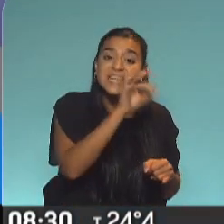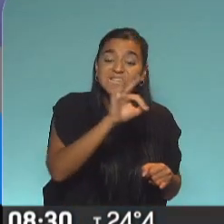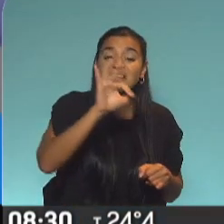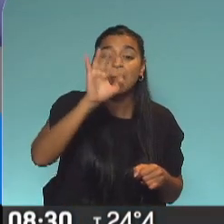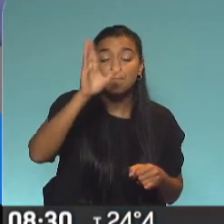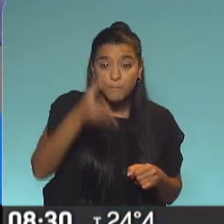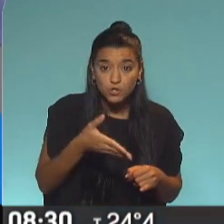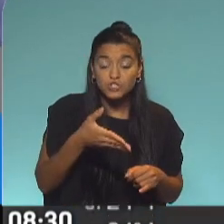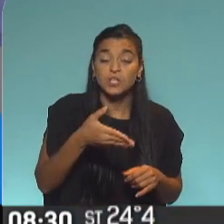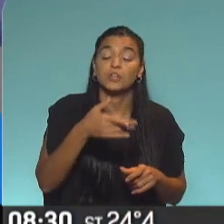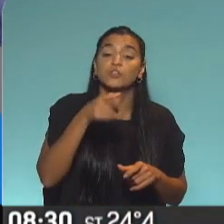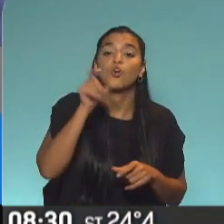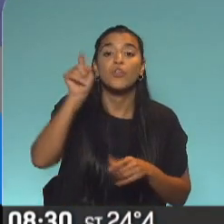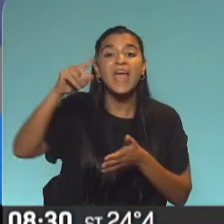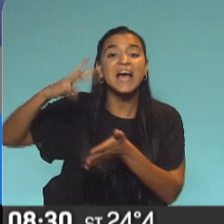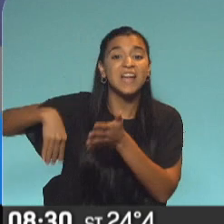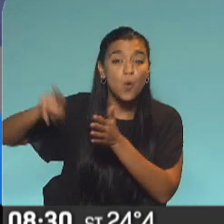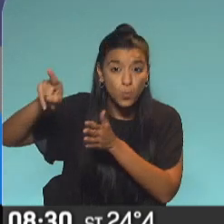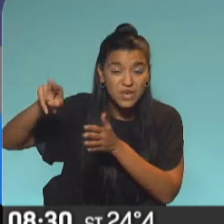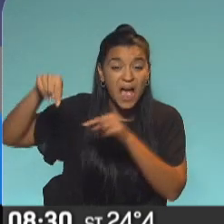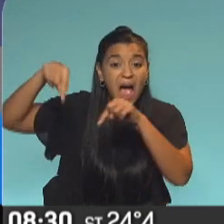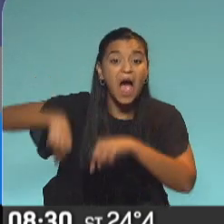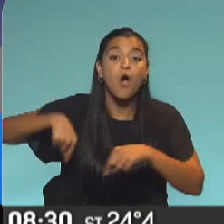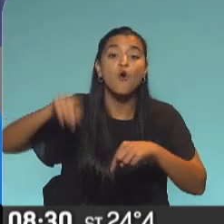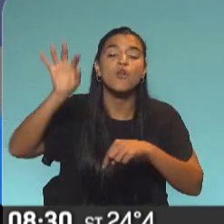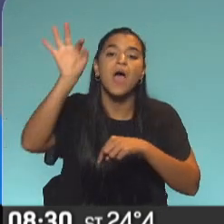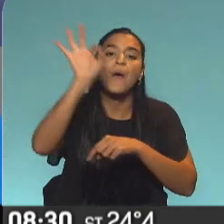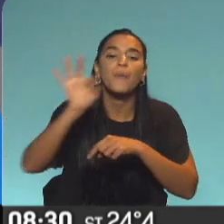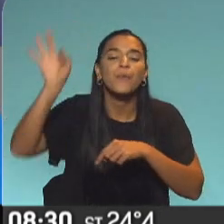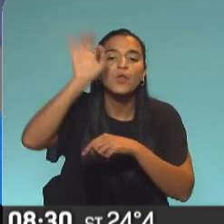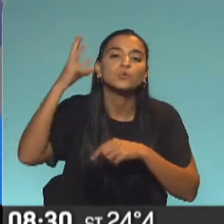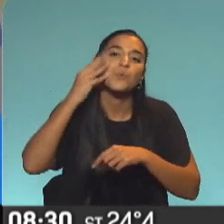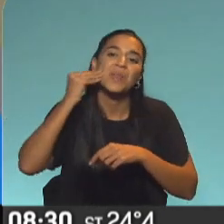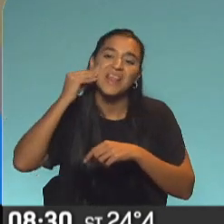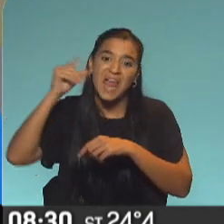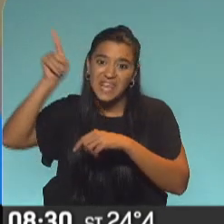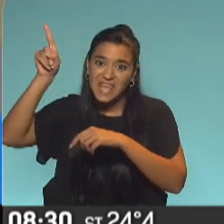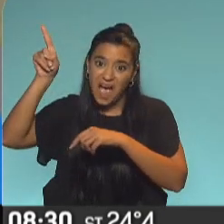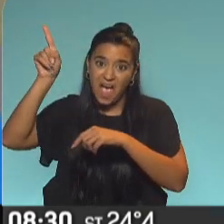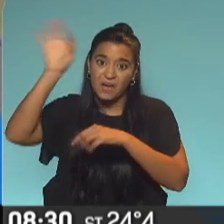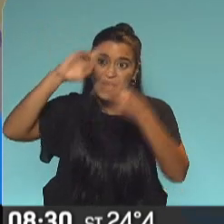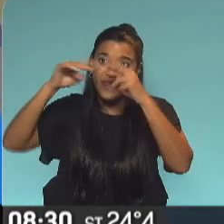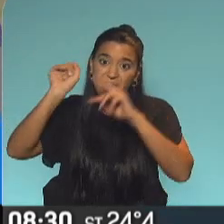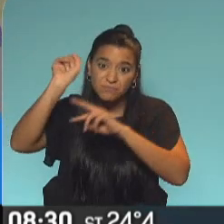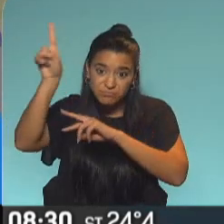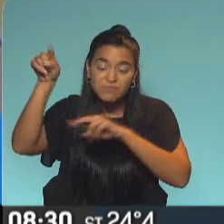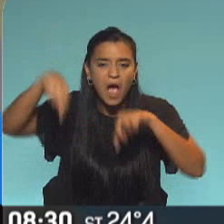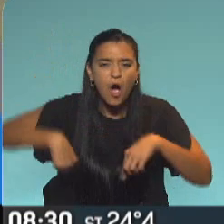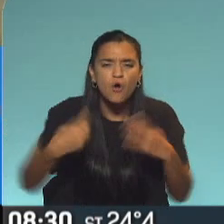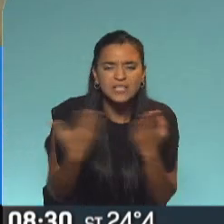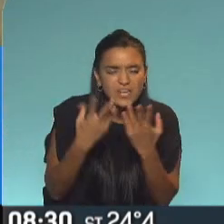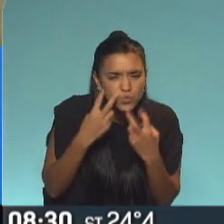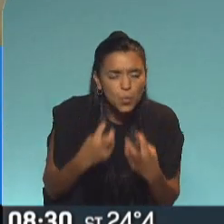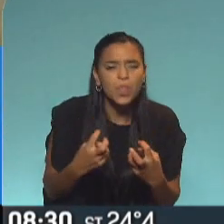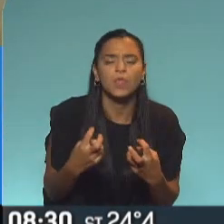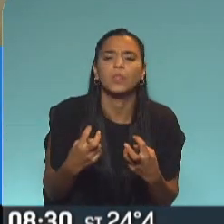de los casos en Cataluña son ahora de la variante británica. Y se están haciendo estudios con todas las vacunas para